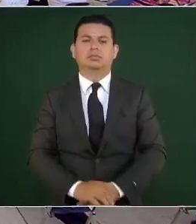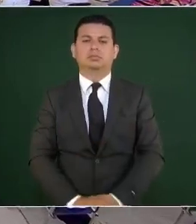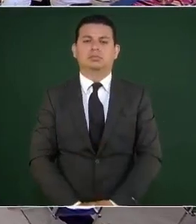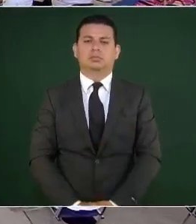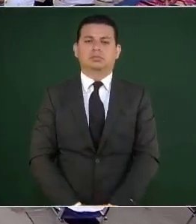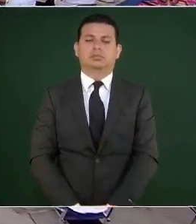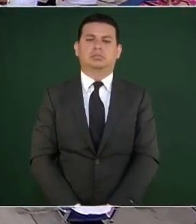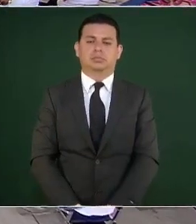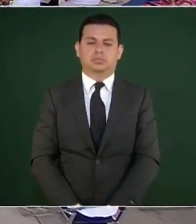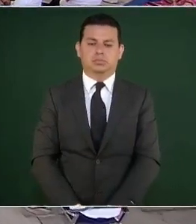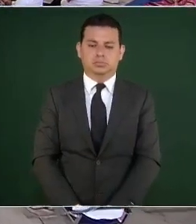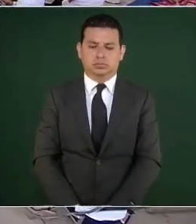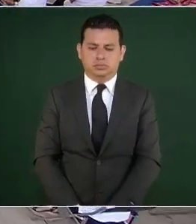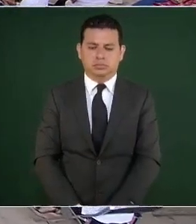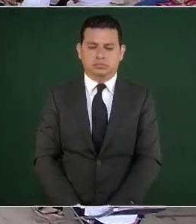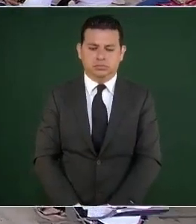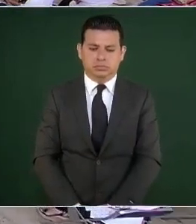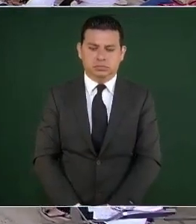Las dos áreas